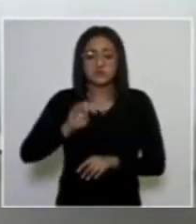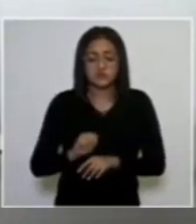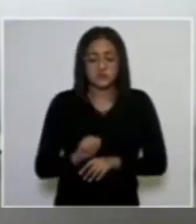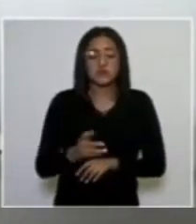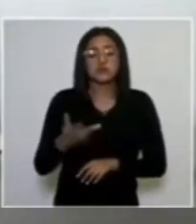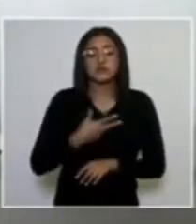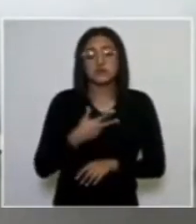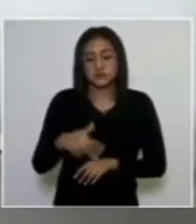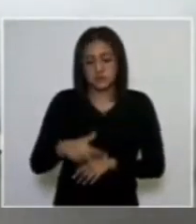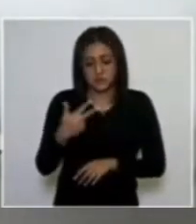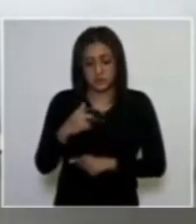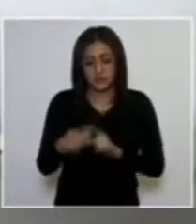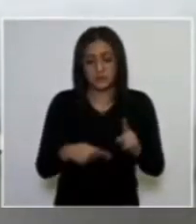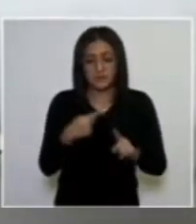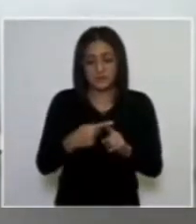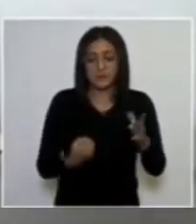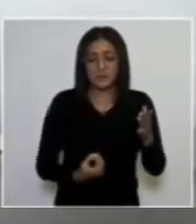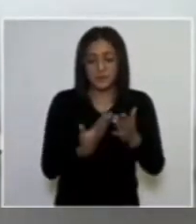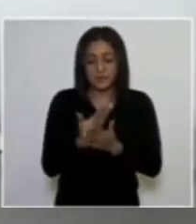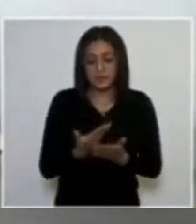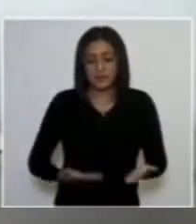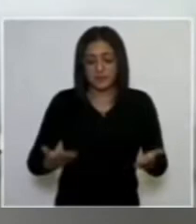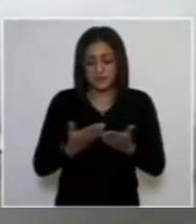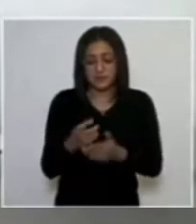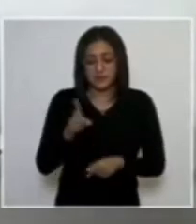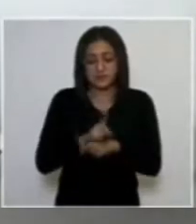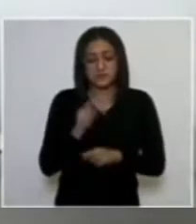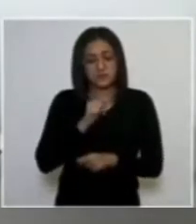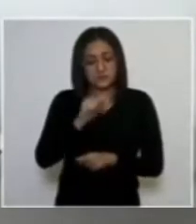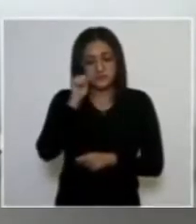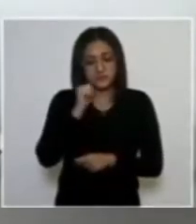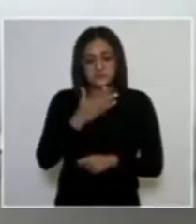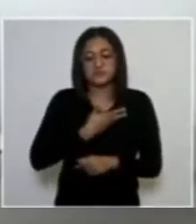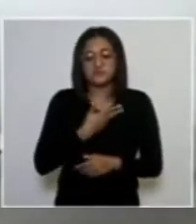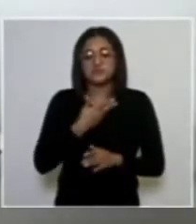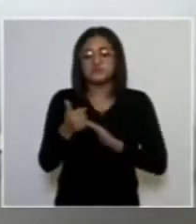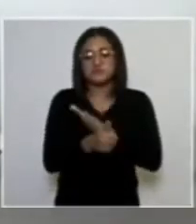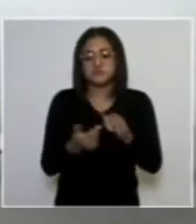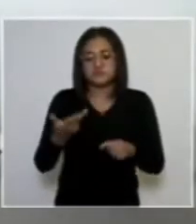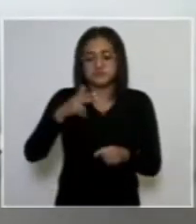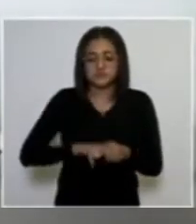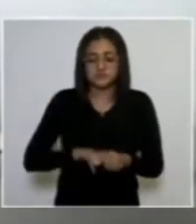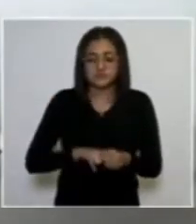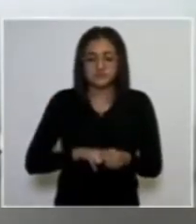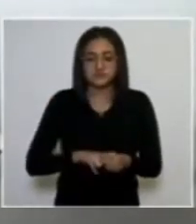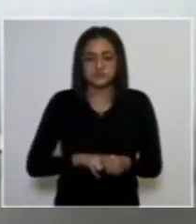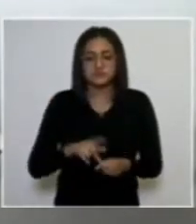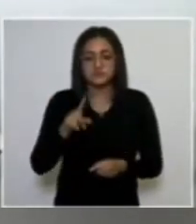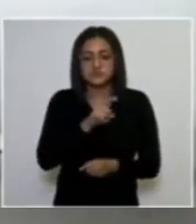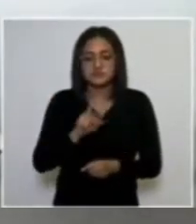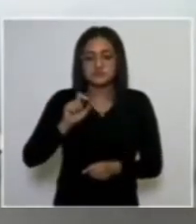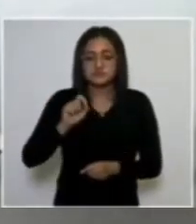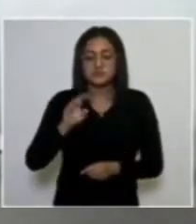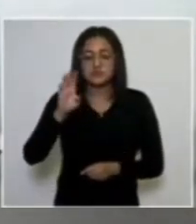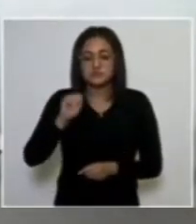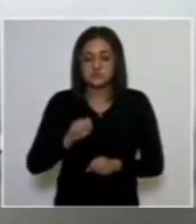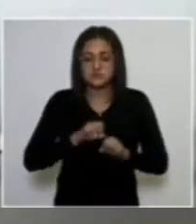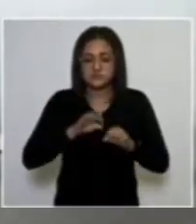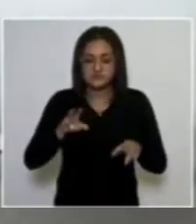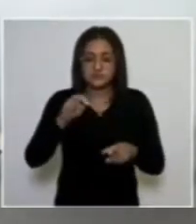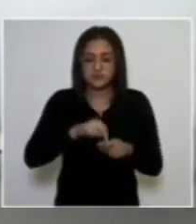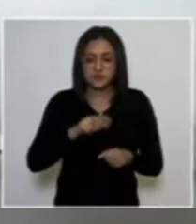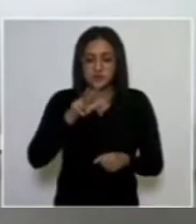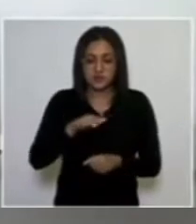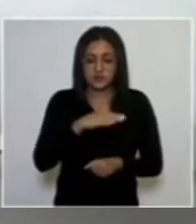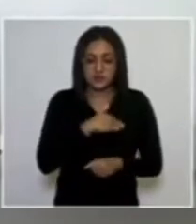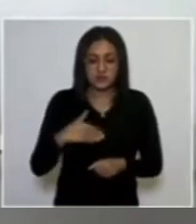156,939, teniendo 13 casos nuevos en comparación al día de ayer. Tenemos casos activos ambulatorios y hospitalizados, 129 distribuidos